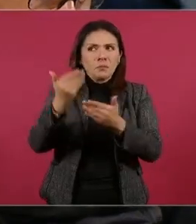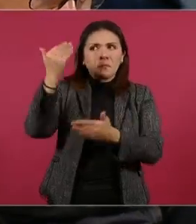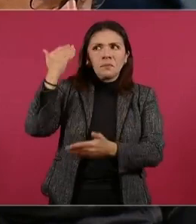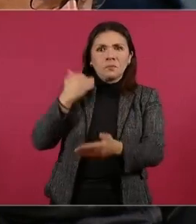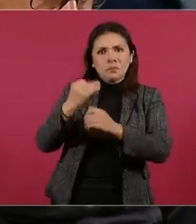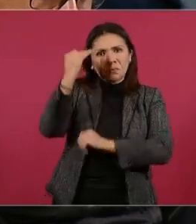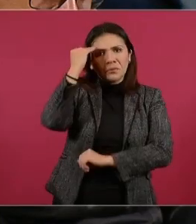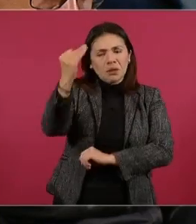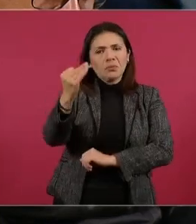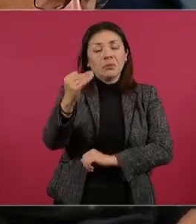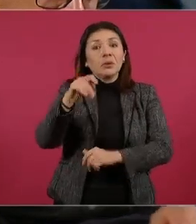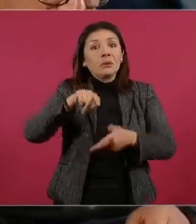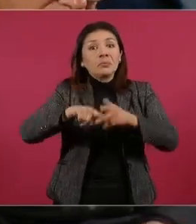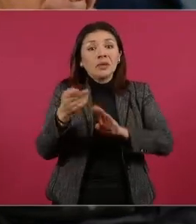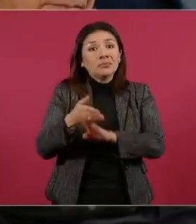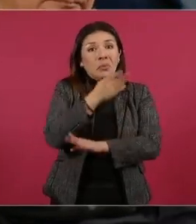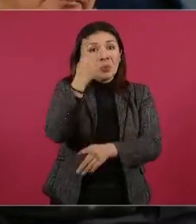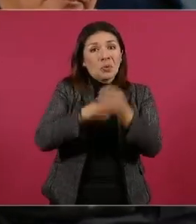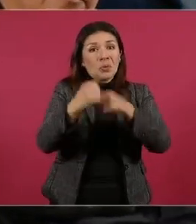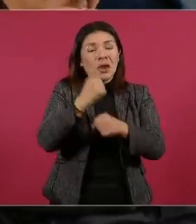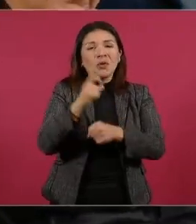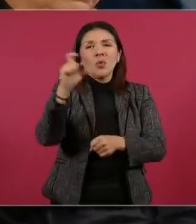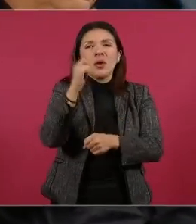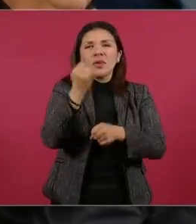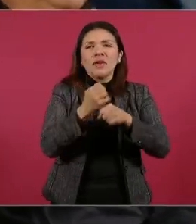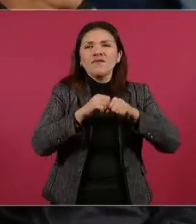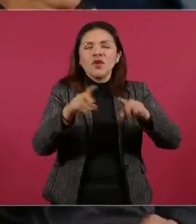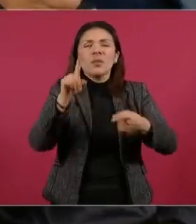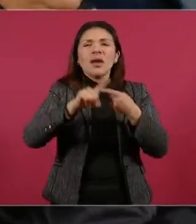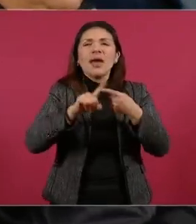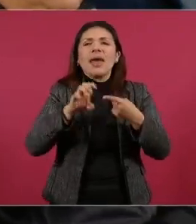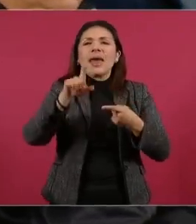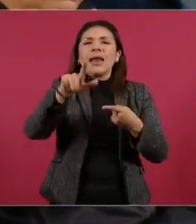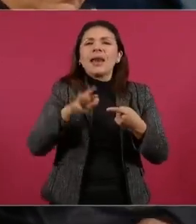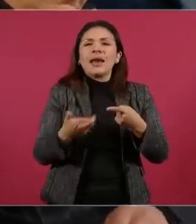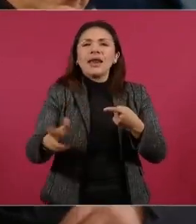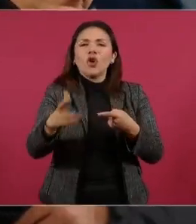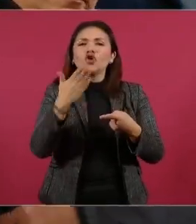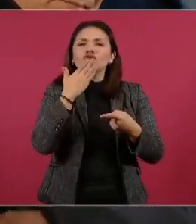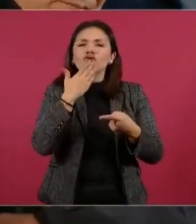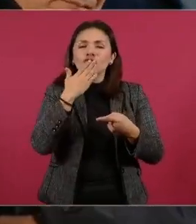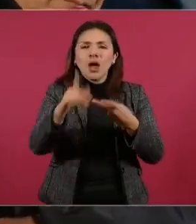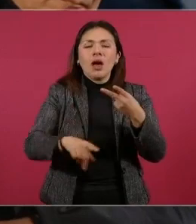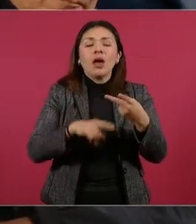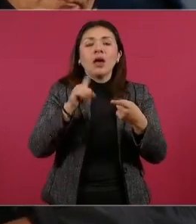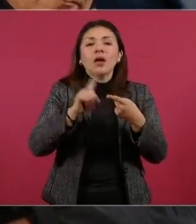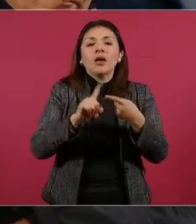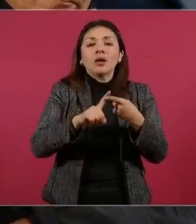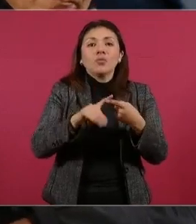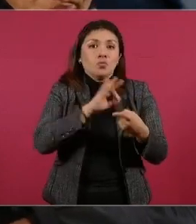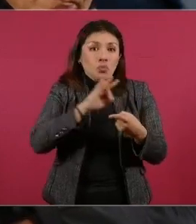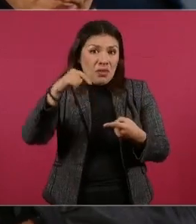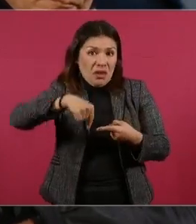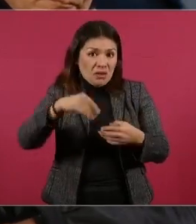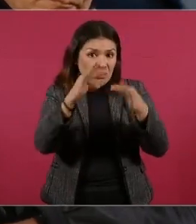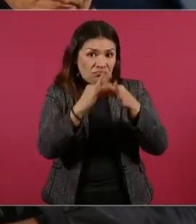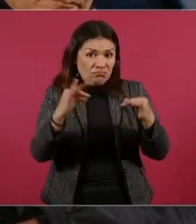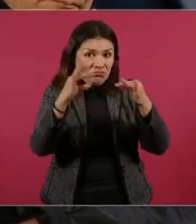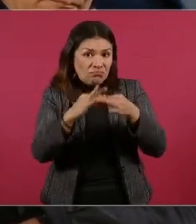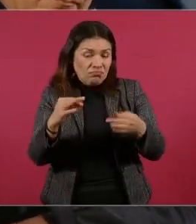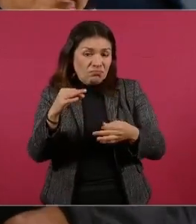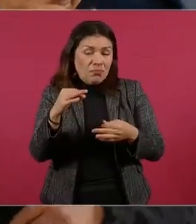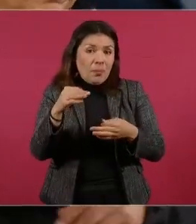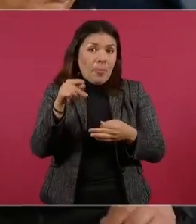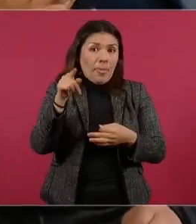que lo traigo pendientes desde el año pasado que dieron el informe uno es del río Sonora a ver qué posibilidad de que lo lo pudieran explicar aquí las